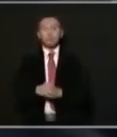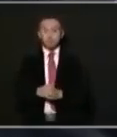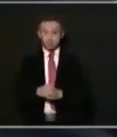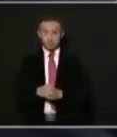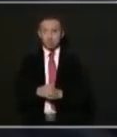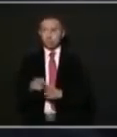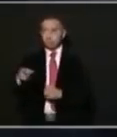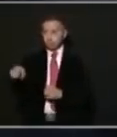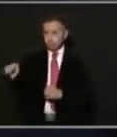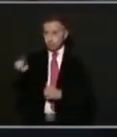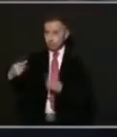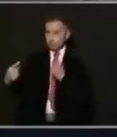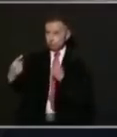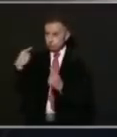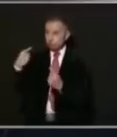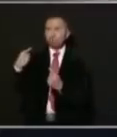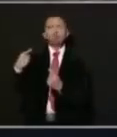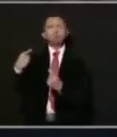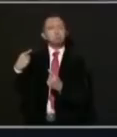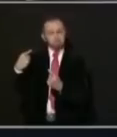Seguimos respondiendo.